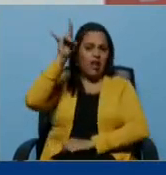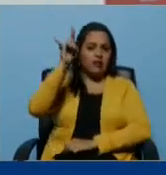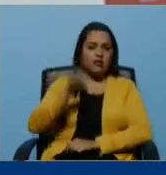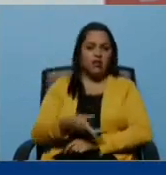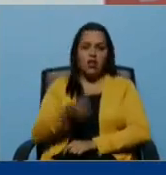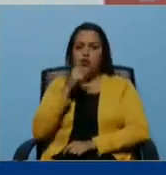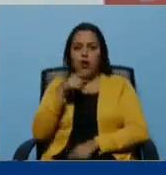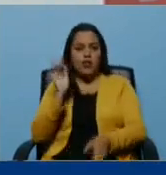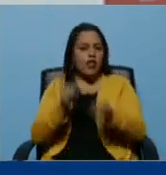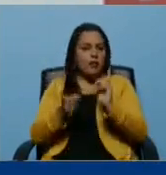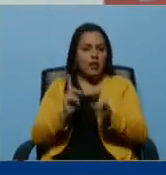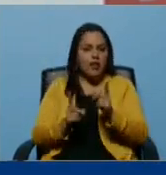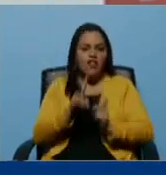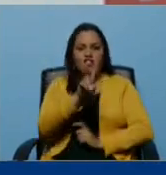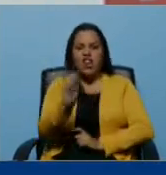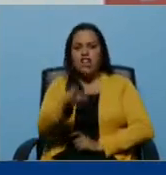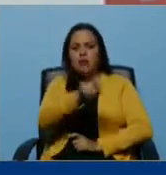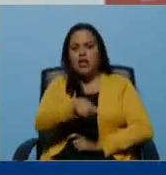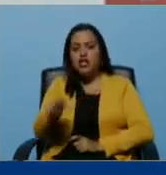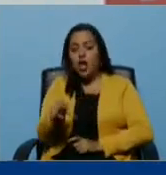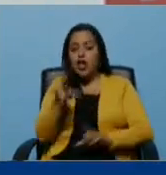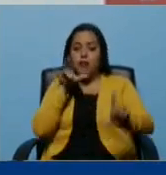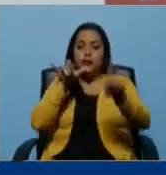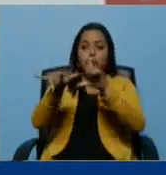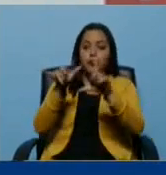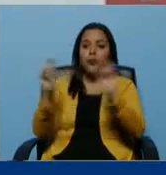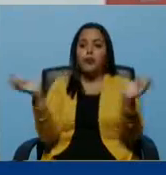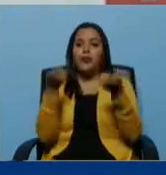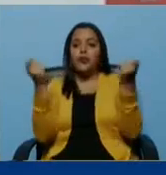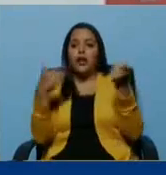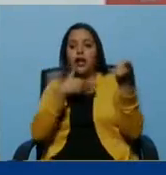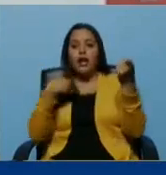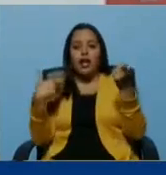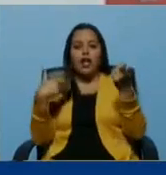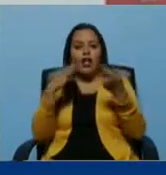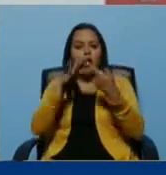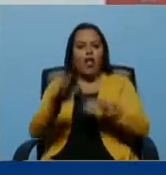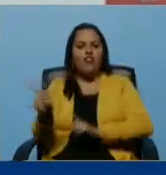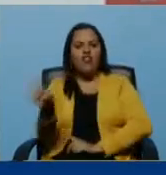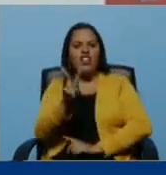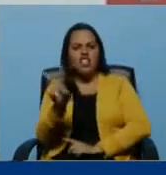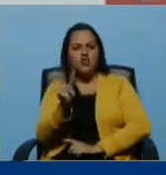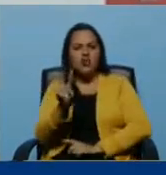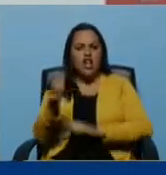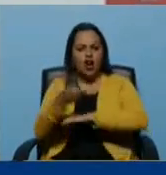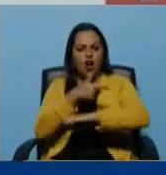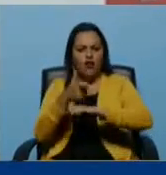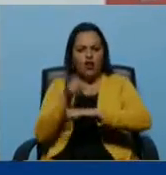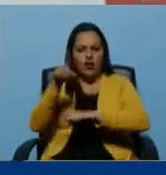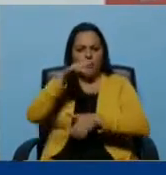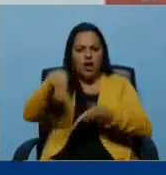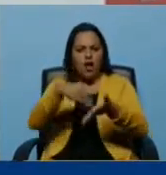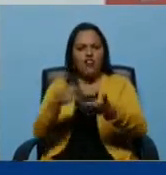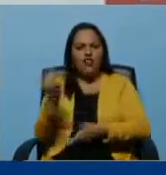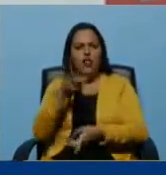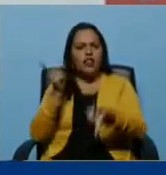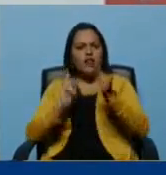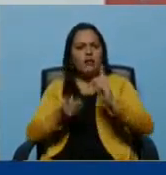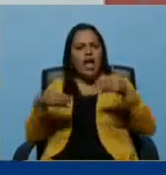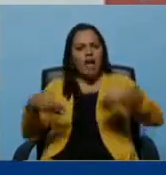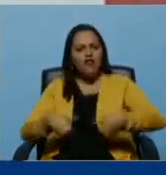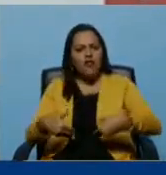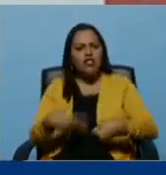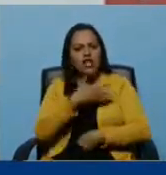no depende de 20 influencers que quieran gobernar a Venezuela de Miami, no. Venezuela depende del esfuerzo colectivo de los que